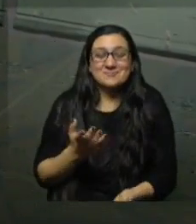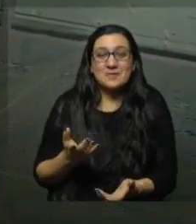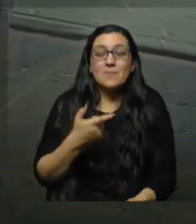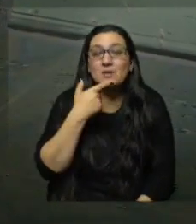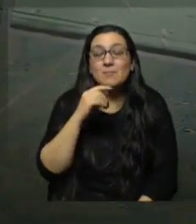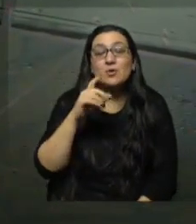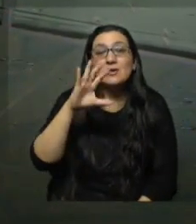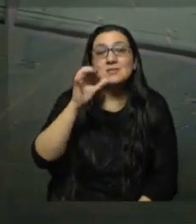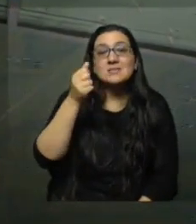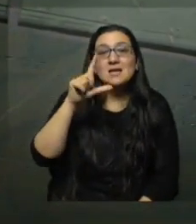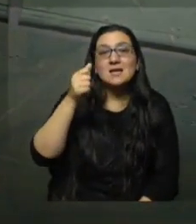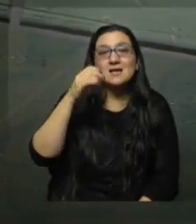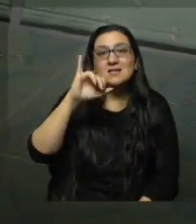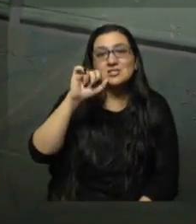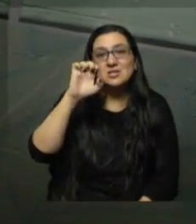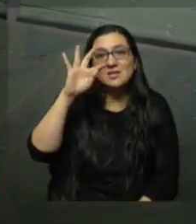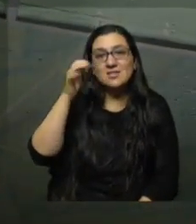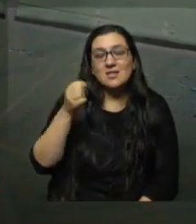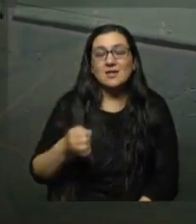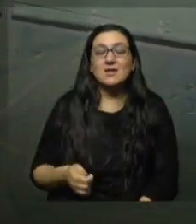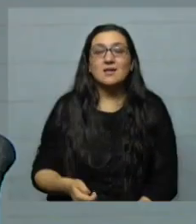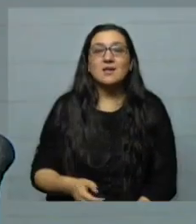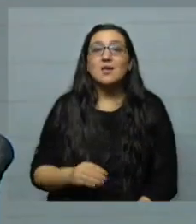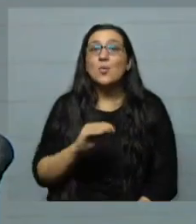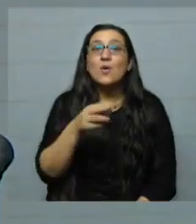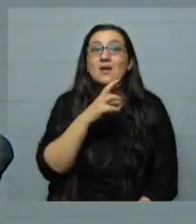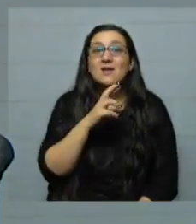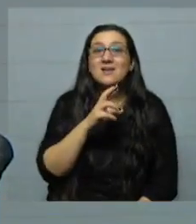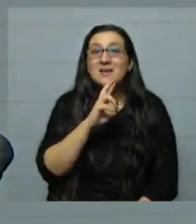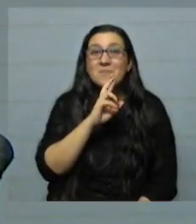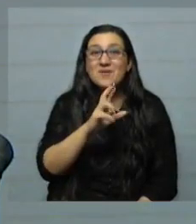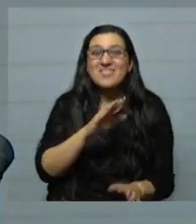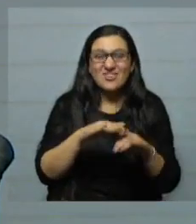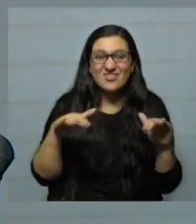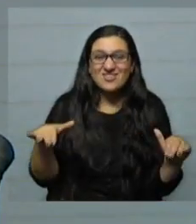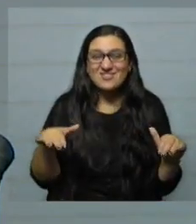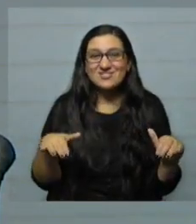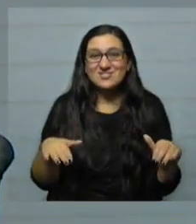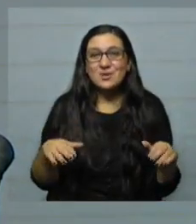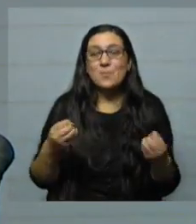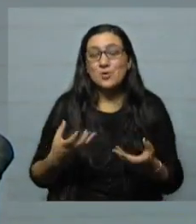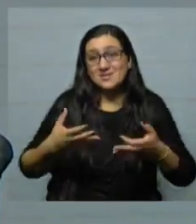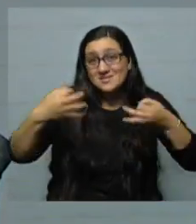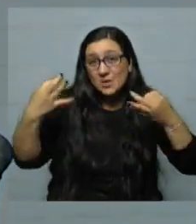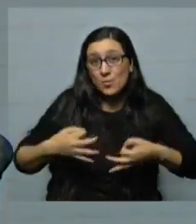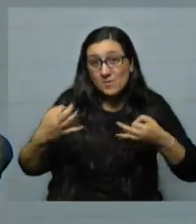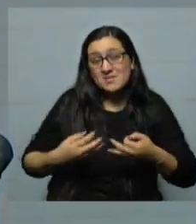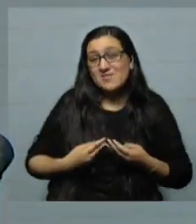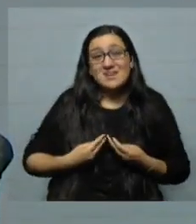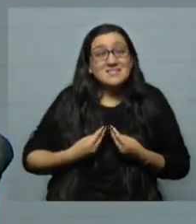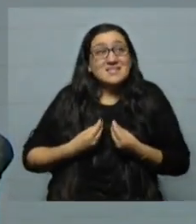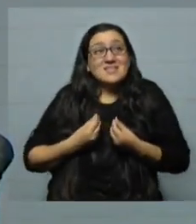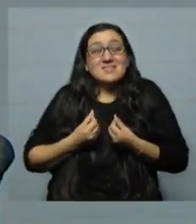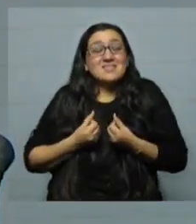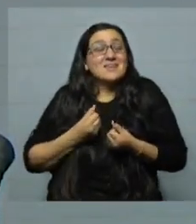las líneas más preciosas del libro. ¿Qué respuesta has tenido de esas nuevas generaciones que son los que seguramente van a sentirse